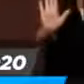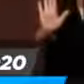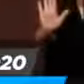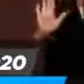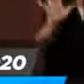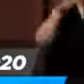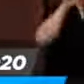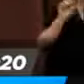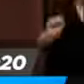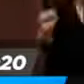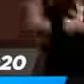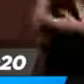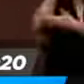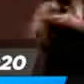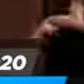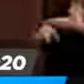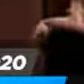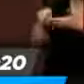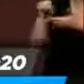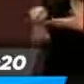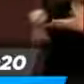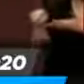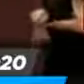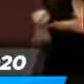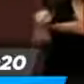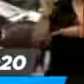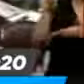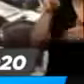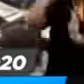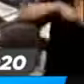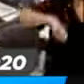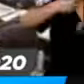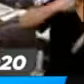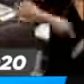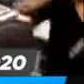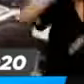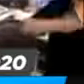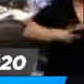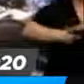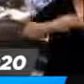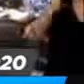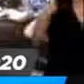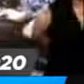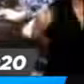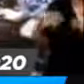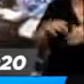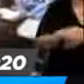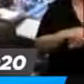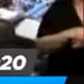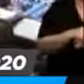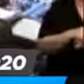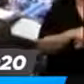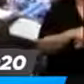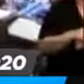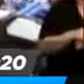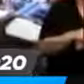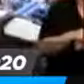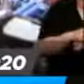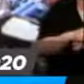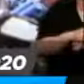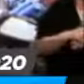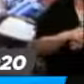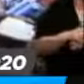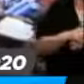Por secretaría se dará lectura de la resolución dispuesta por esta presidencia convocando a sesión especial.